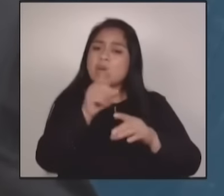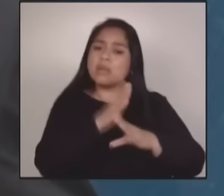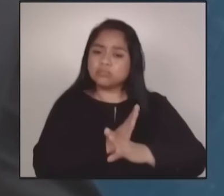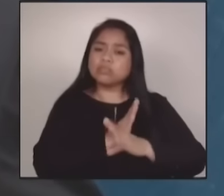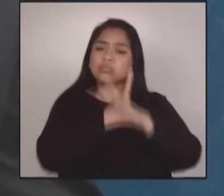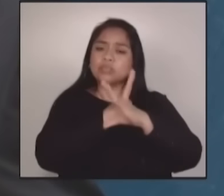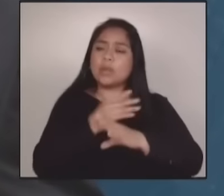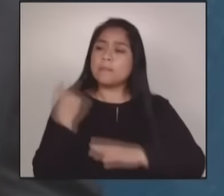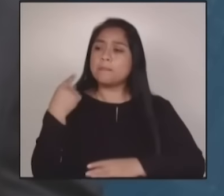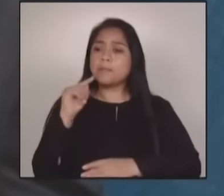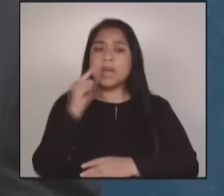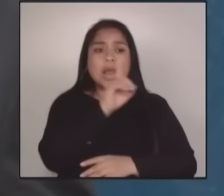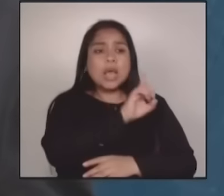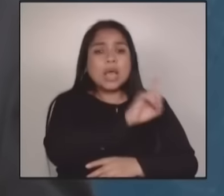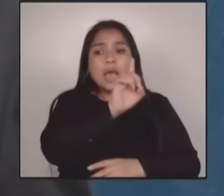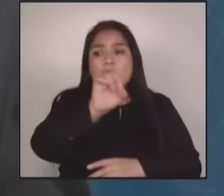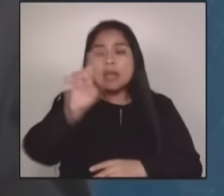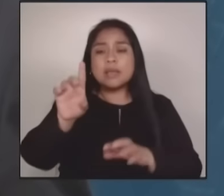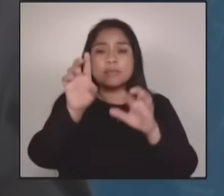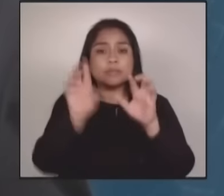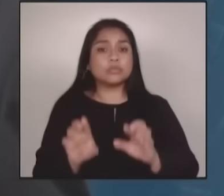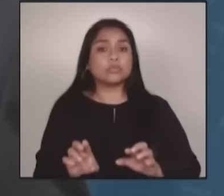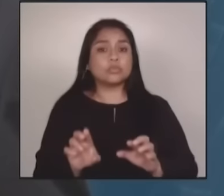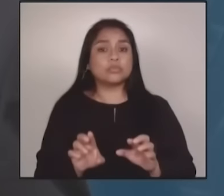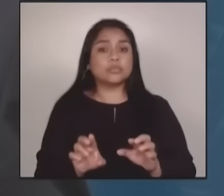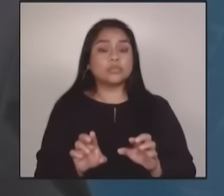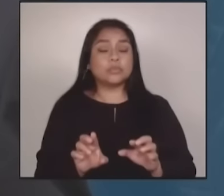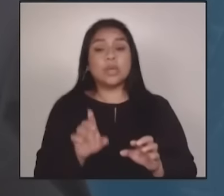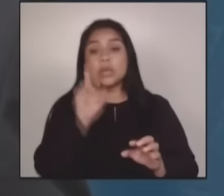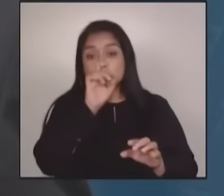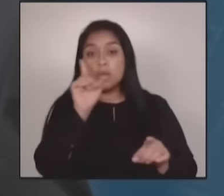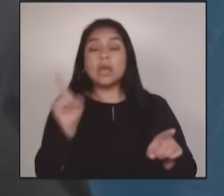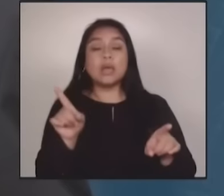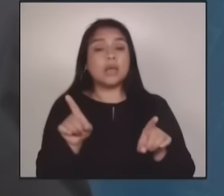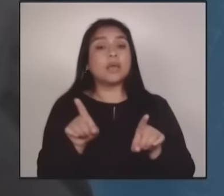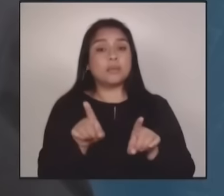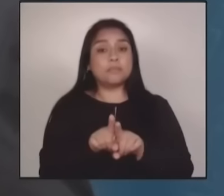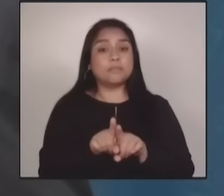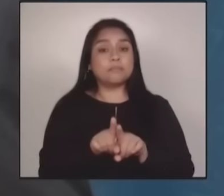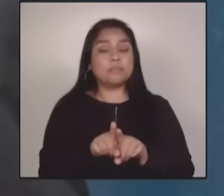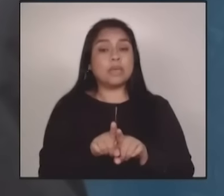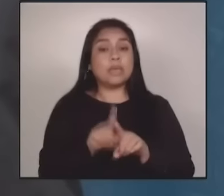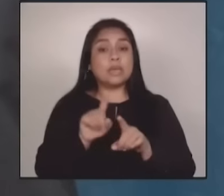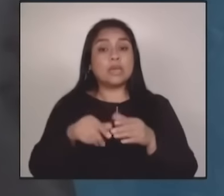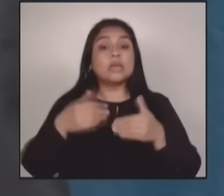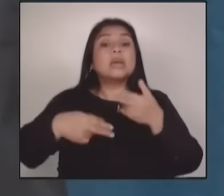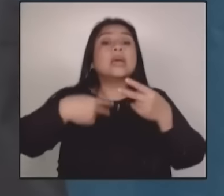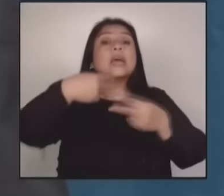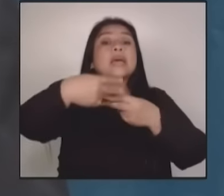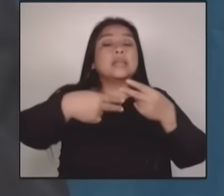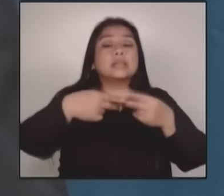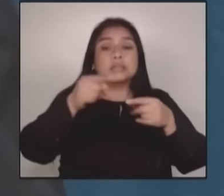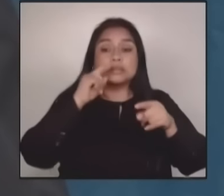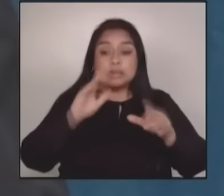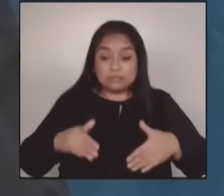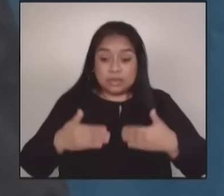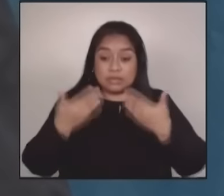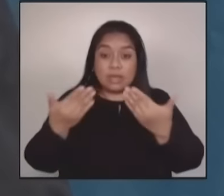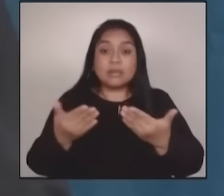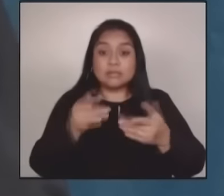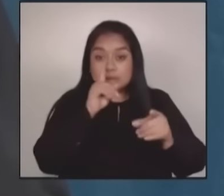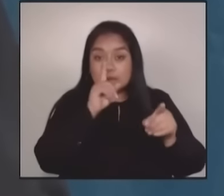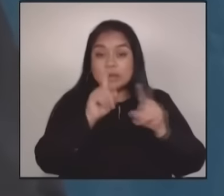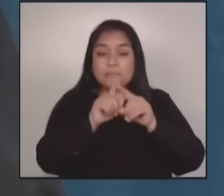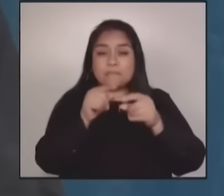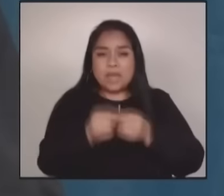cada habitante de Guatemala, sino que también la generación de estos servicios creará